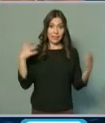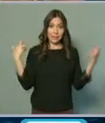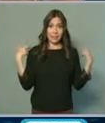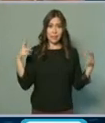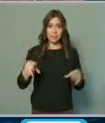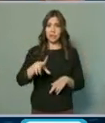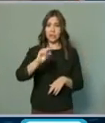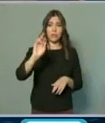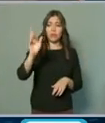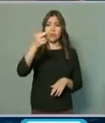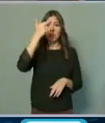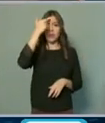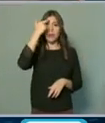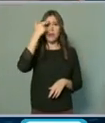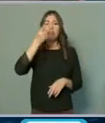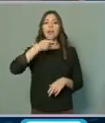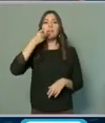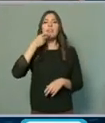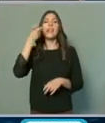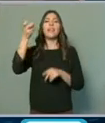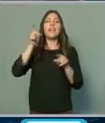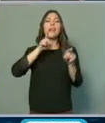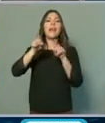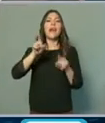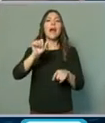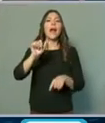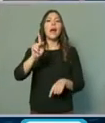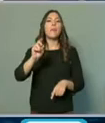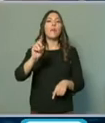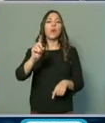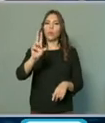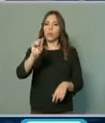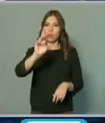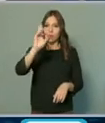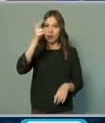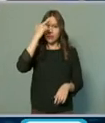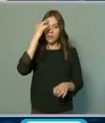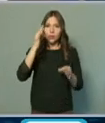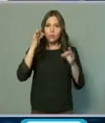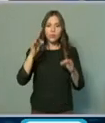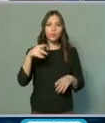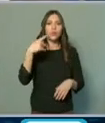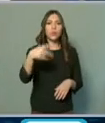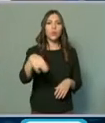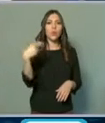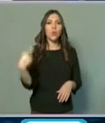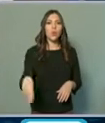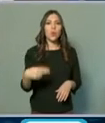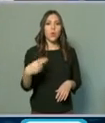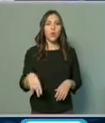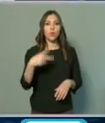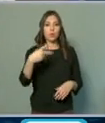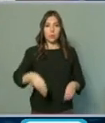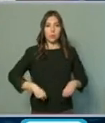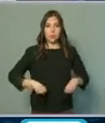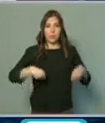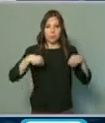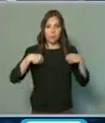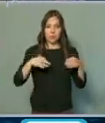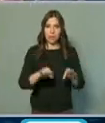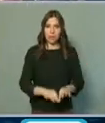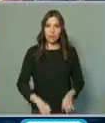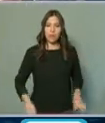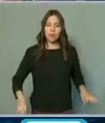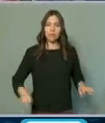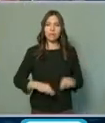lo recuerdan por el apodo, lo recuerdan por el nombre. Sí, claro. Porque verdaderamente hizo algo tan importante en nuestra vida que nos